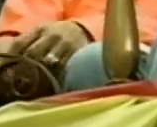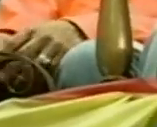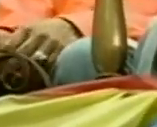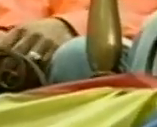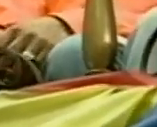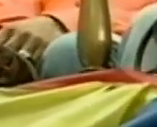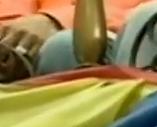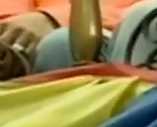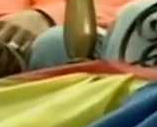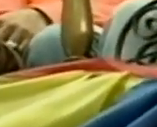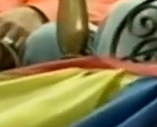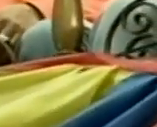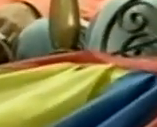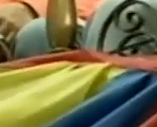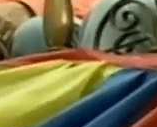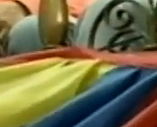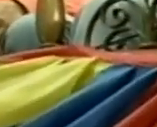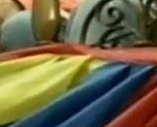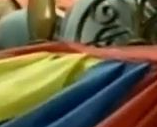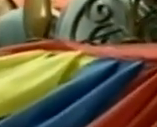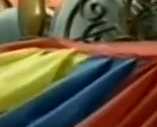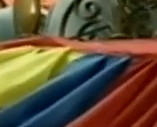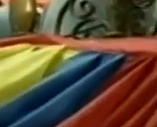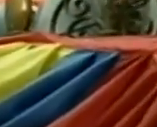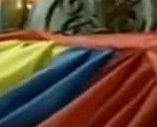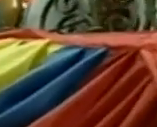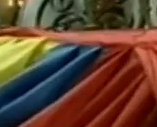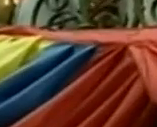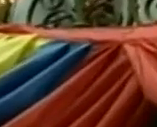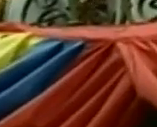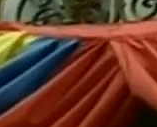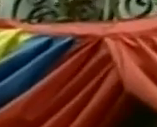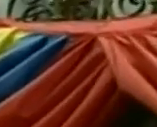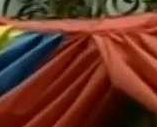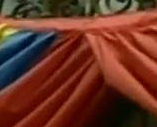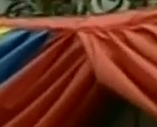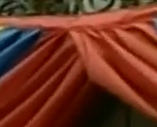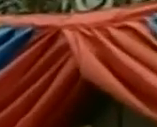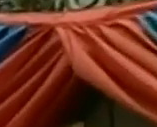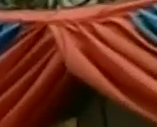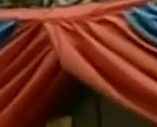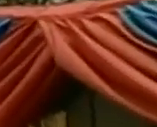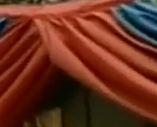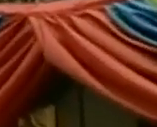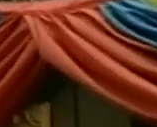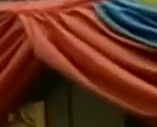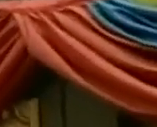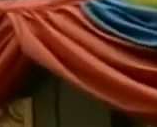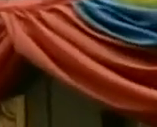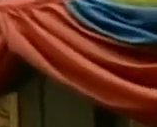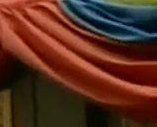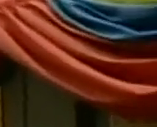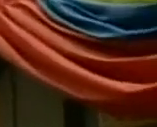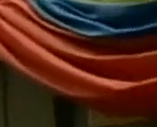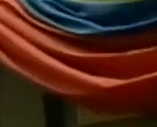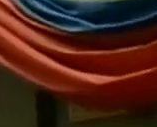de la República ni de la Asamblea Constituyente, lamentablemente para mí.